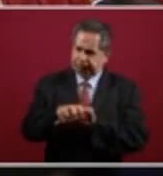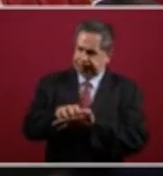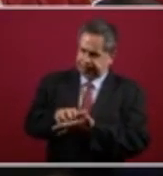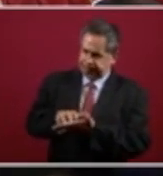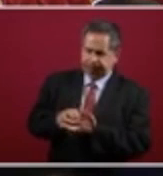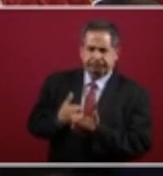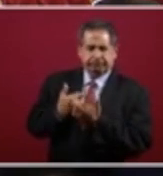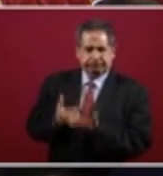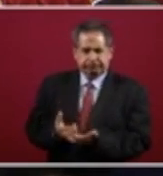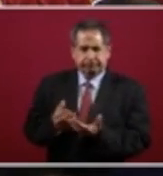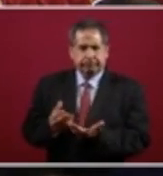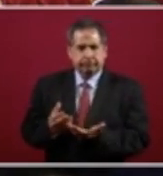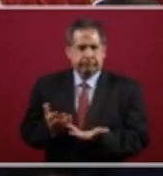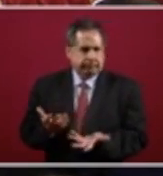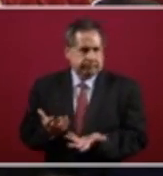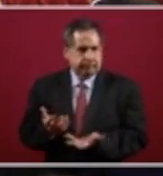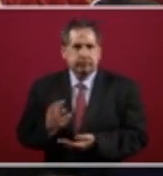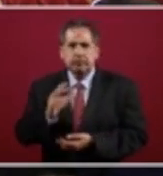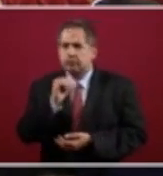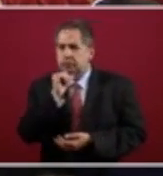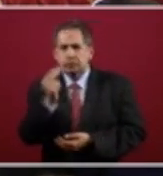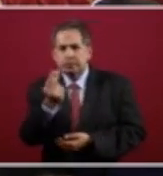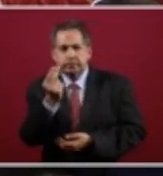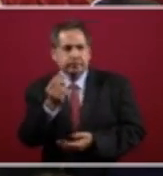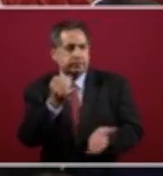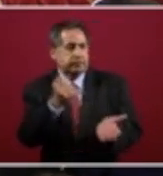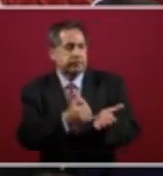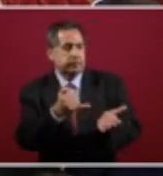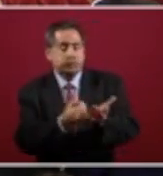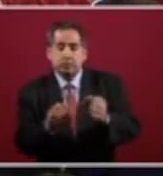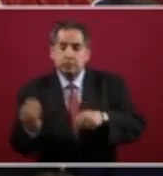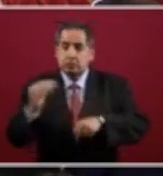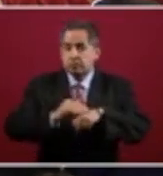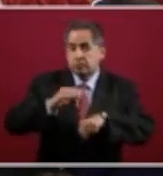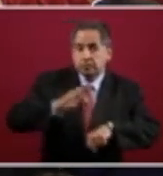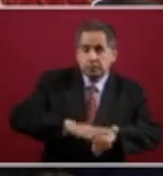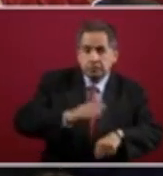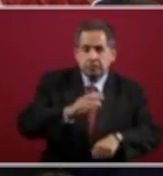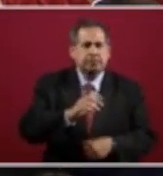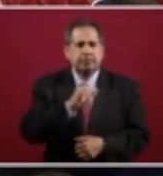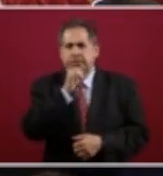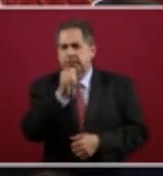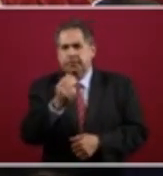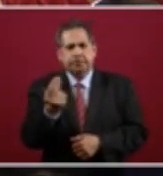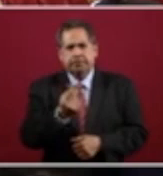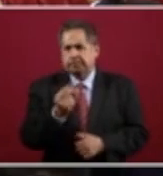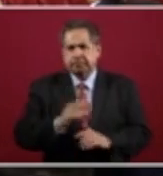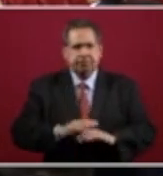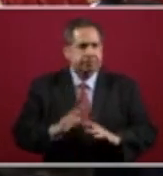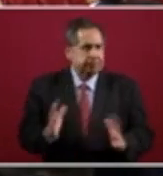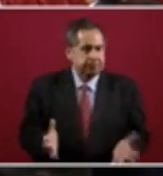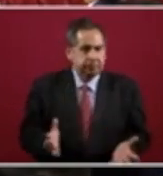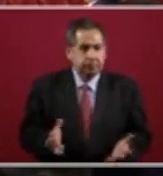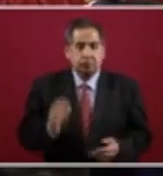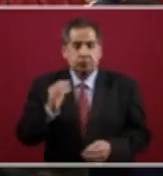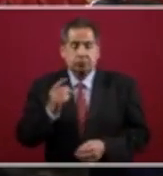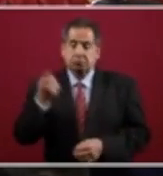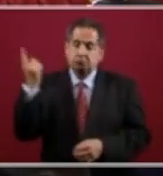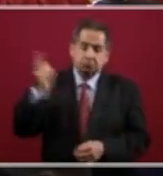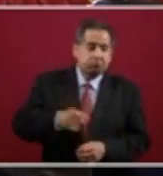no hay necesidad de aumentar impuestos o de decretar gasolinazos.